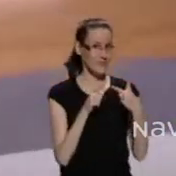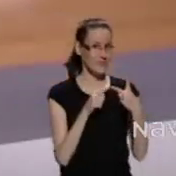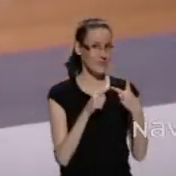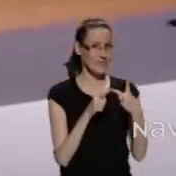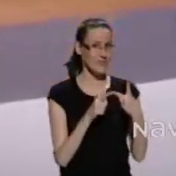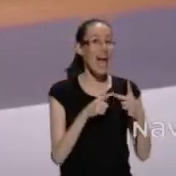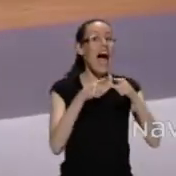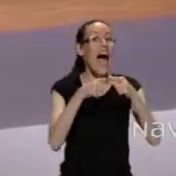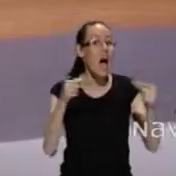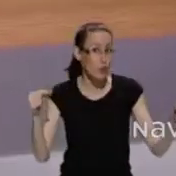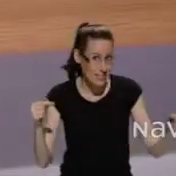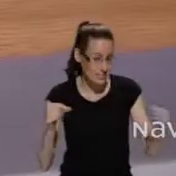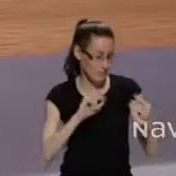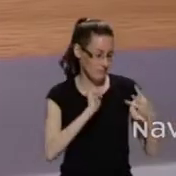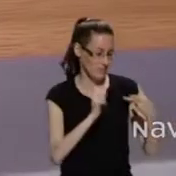El de japonés.